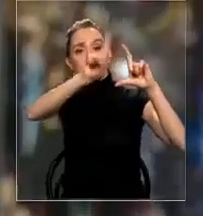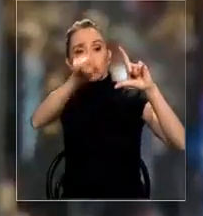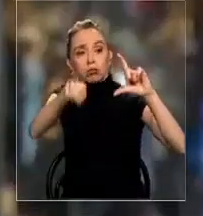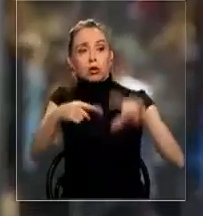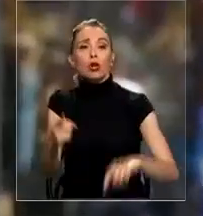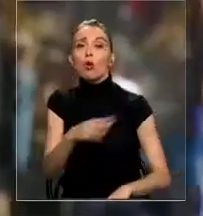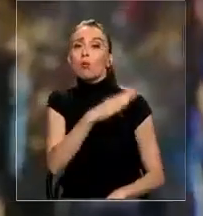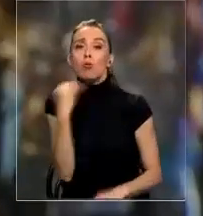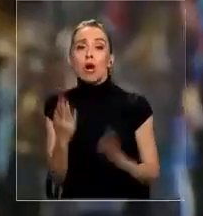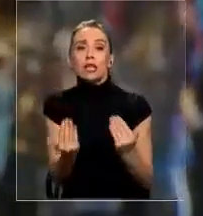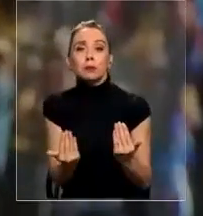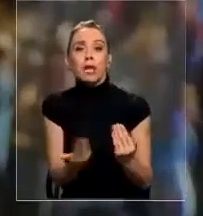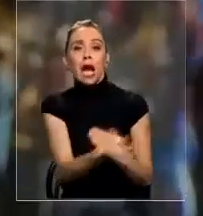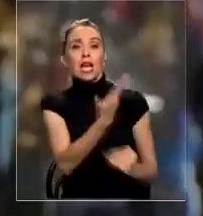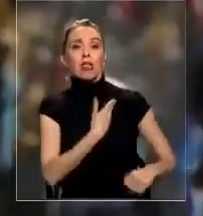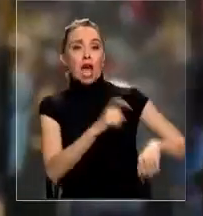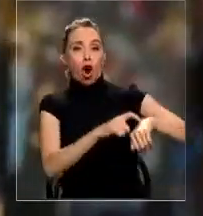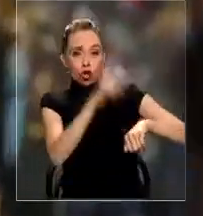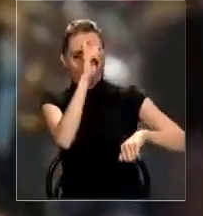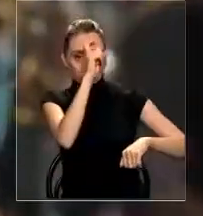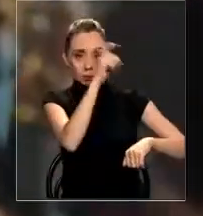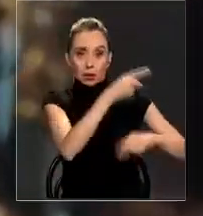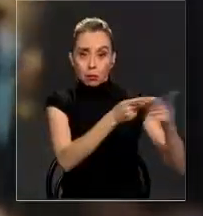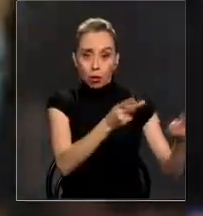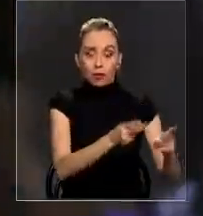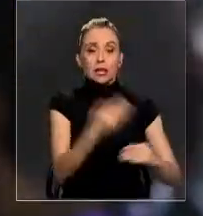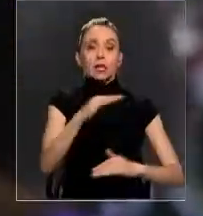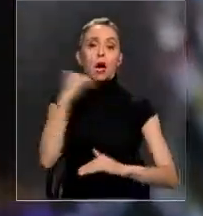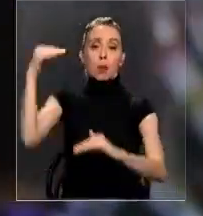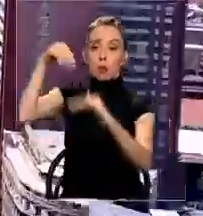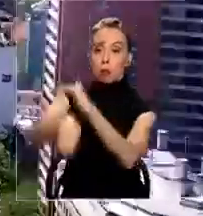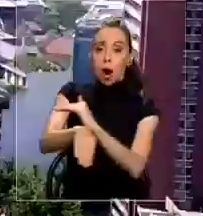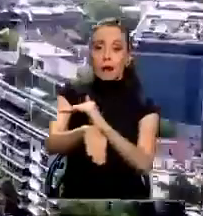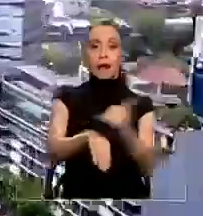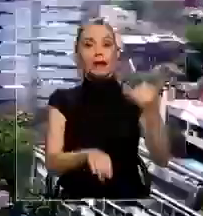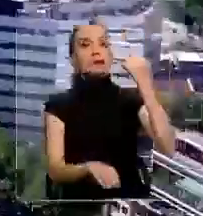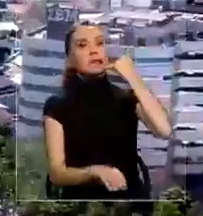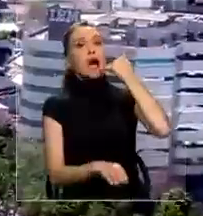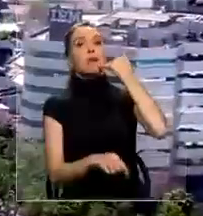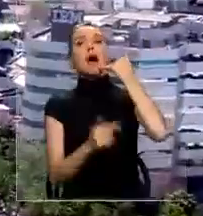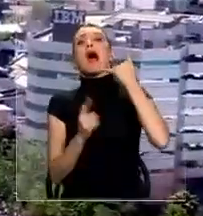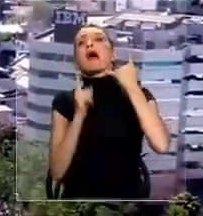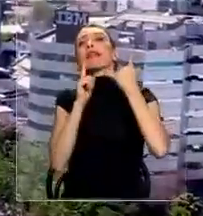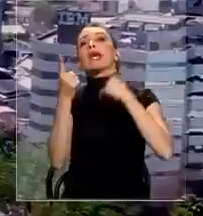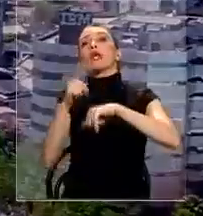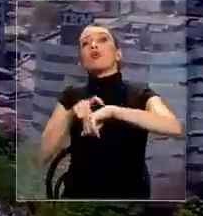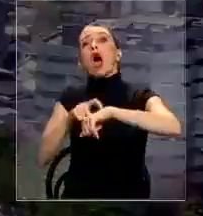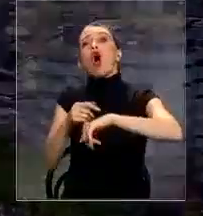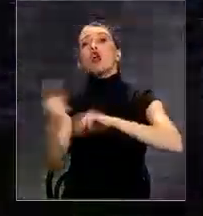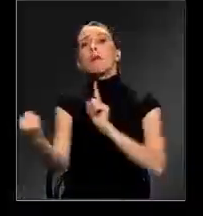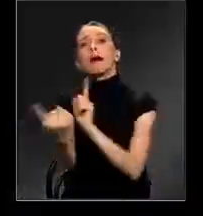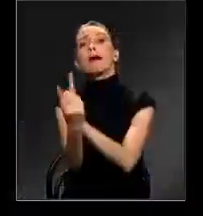Mueres esperando una hora y cuando estás bajo tierra, ahí te llaman para decirte que tienes hora.